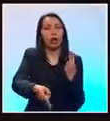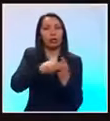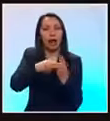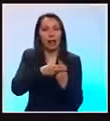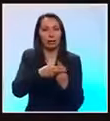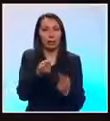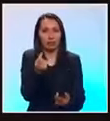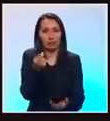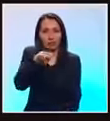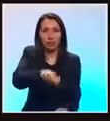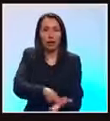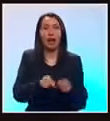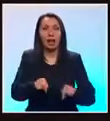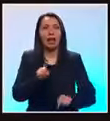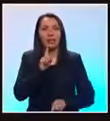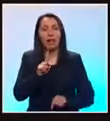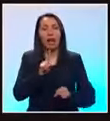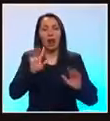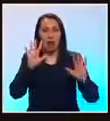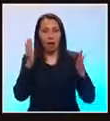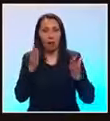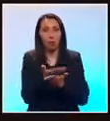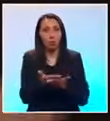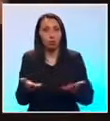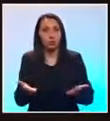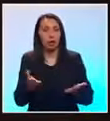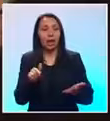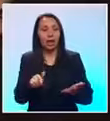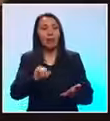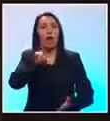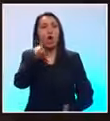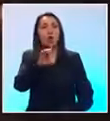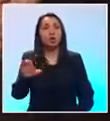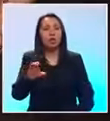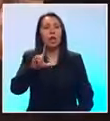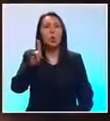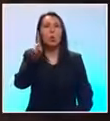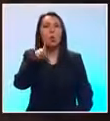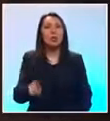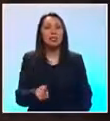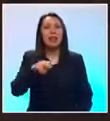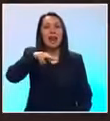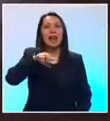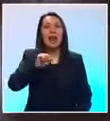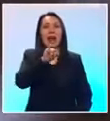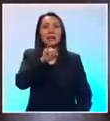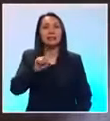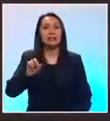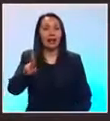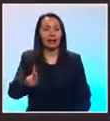teletón. Aquí está, con el aplauso de ustedes, José Luis Nazar.